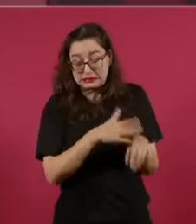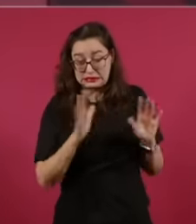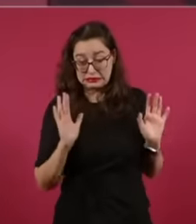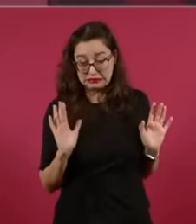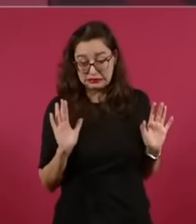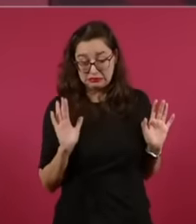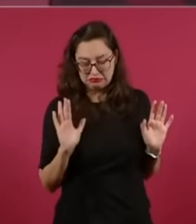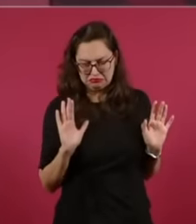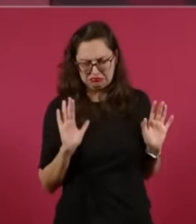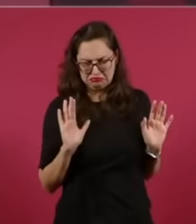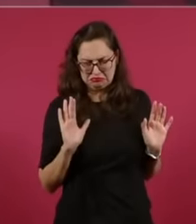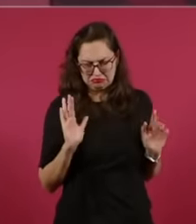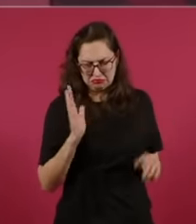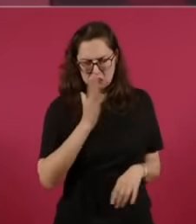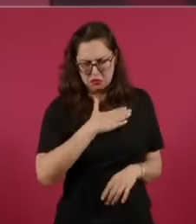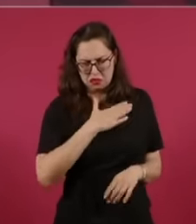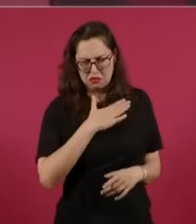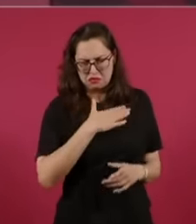de buena fe